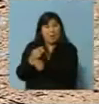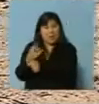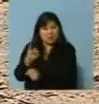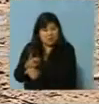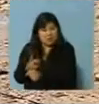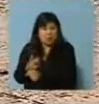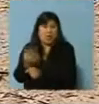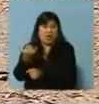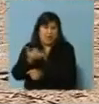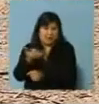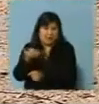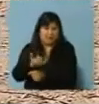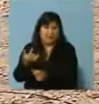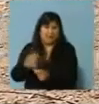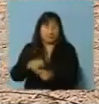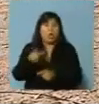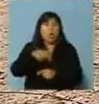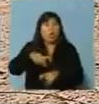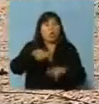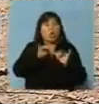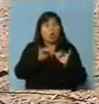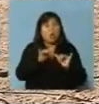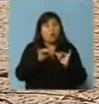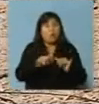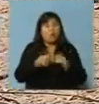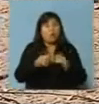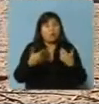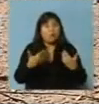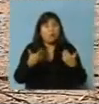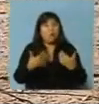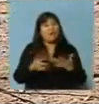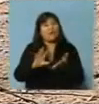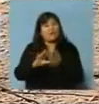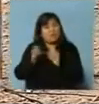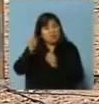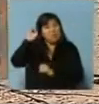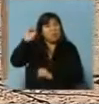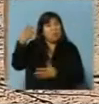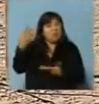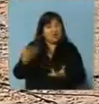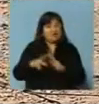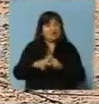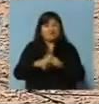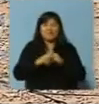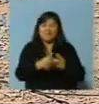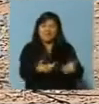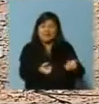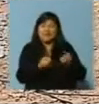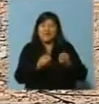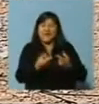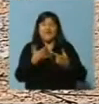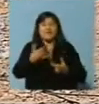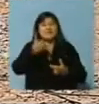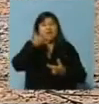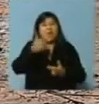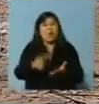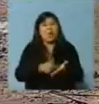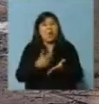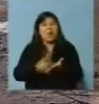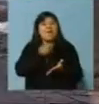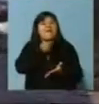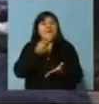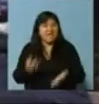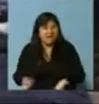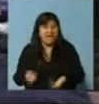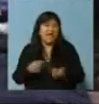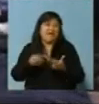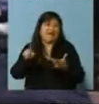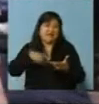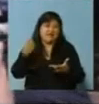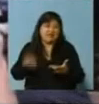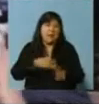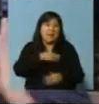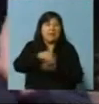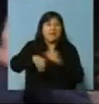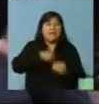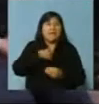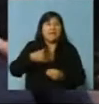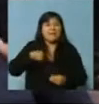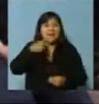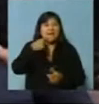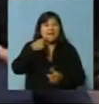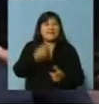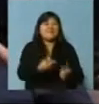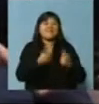gente empieza, los jóvenes más que todo empiezan a modernizarse, quieren el celular, los padres de familia o las madres,